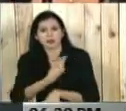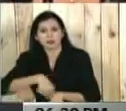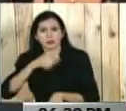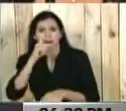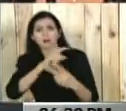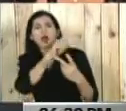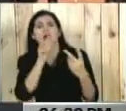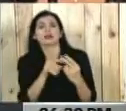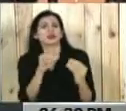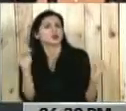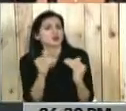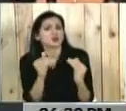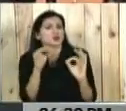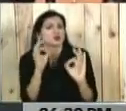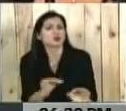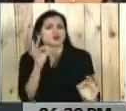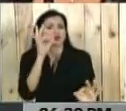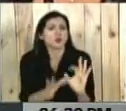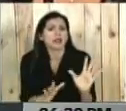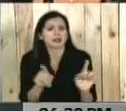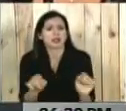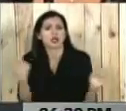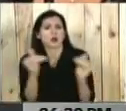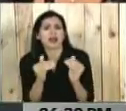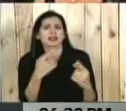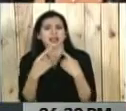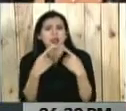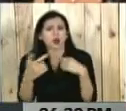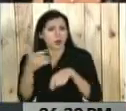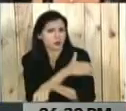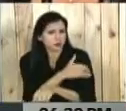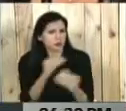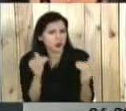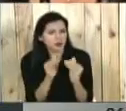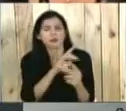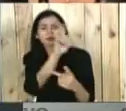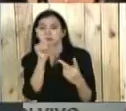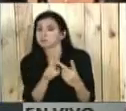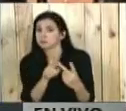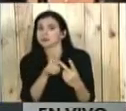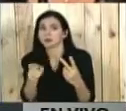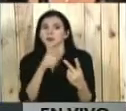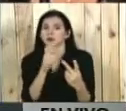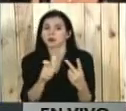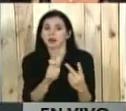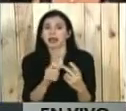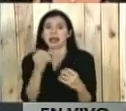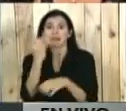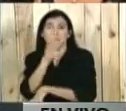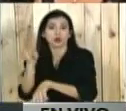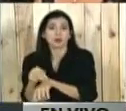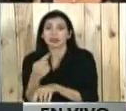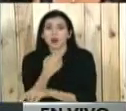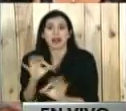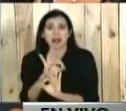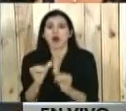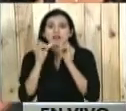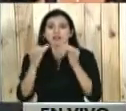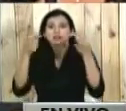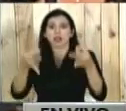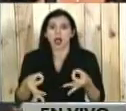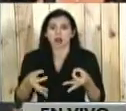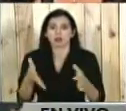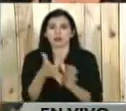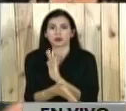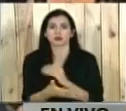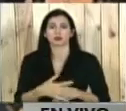pregunta. La segunda es que hasta los momentos no he visto ninguna información oficial, o por lo menos oficial, de la Asamblea Nacional, con